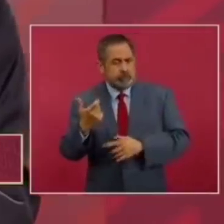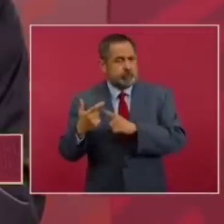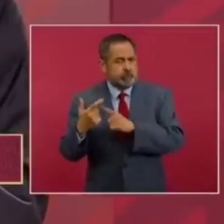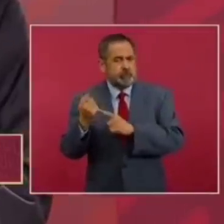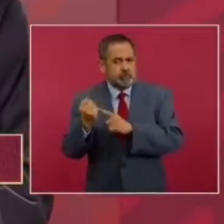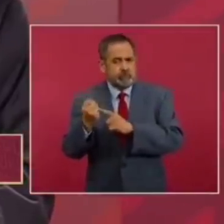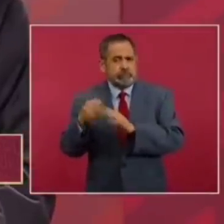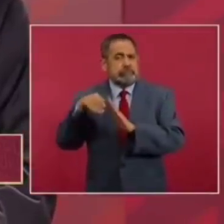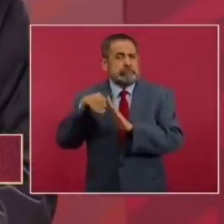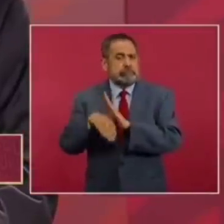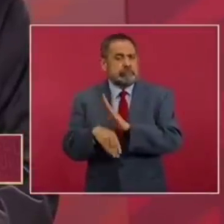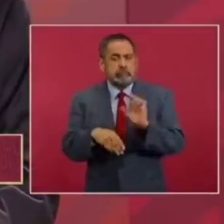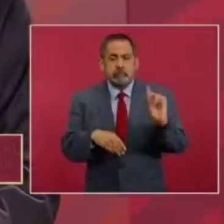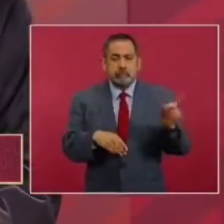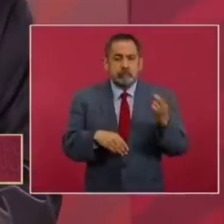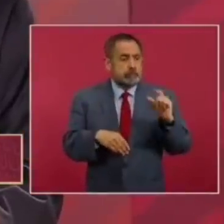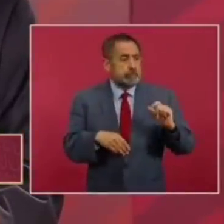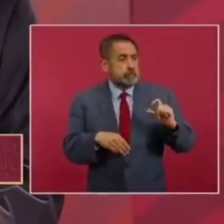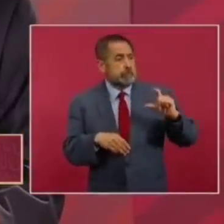peso,